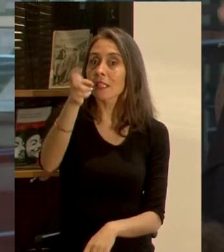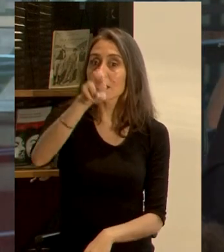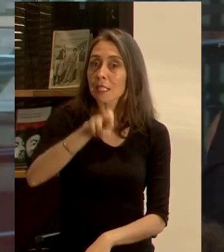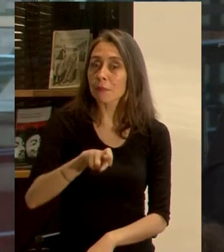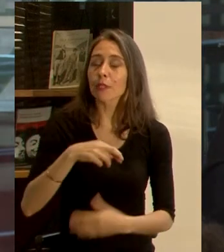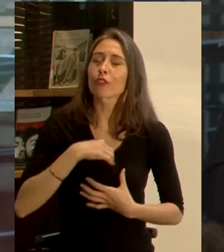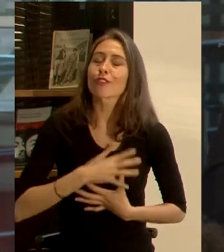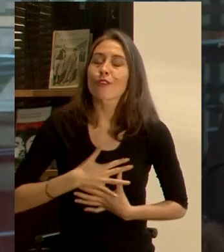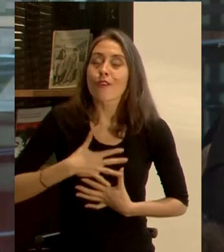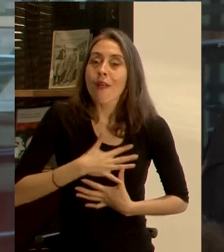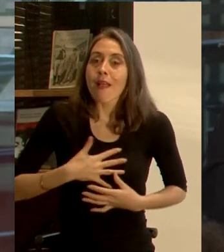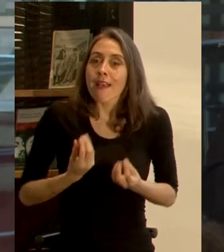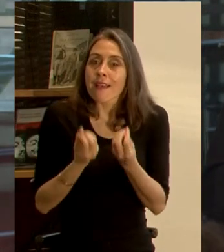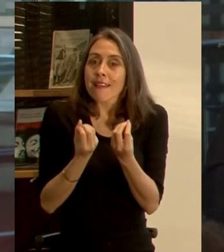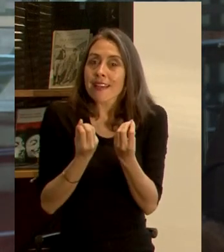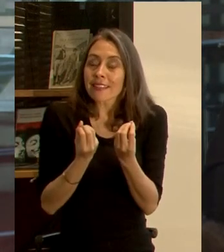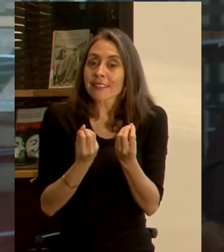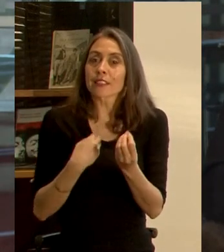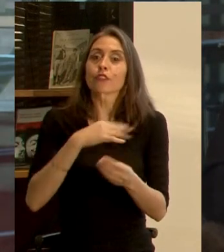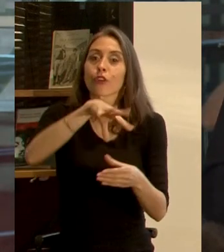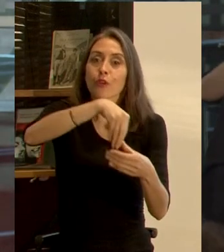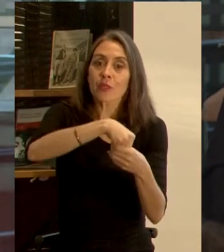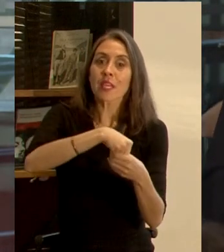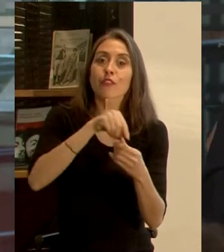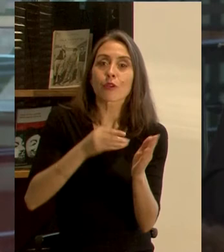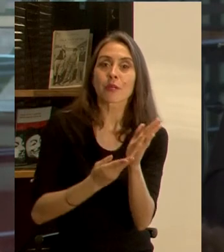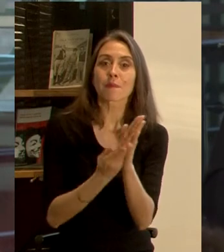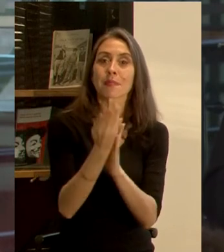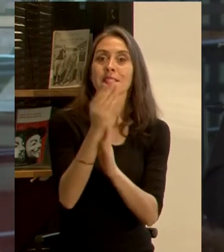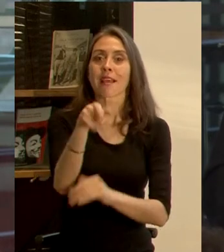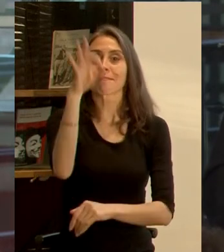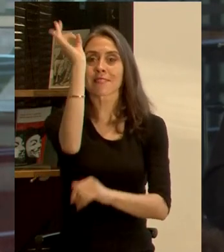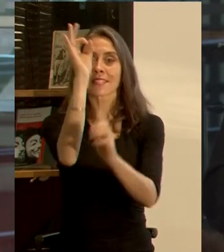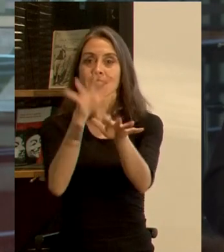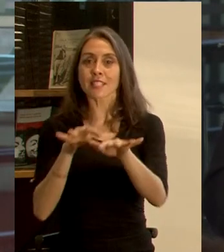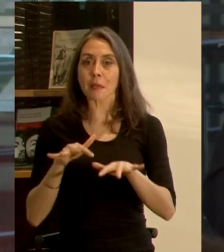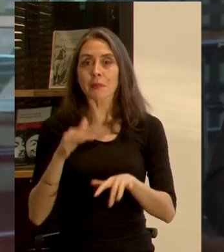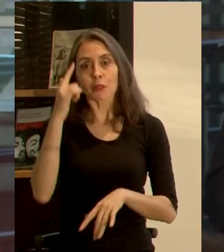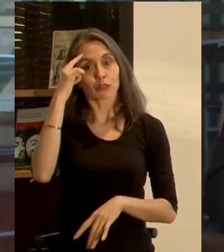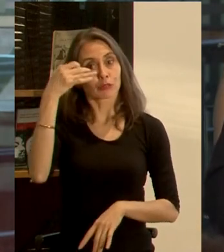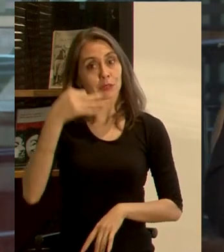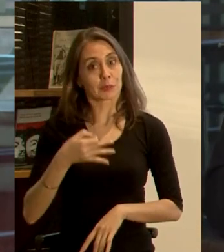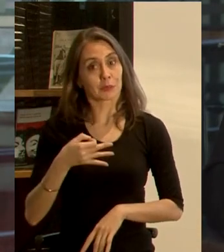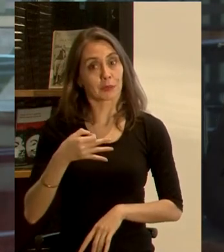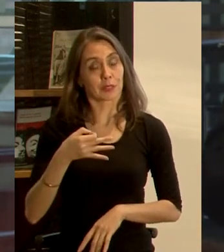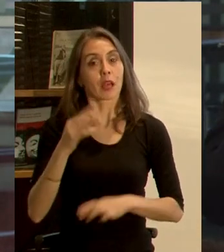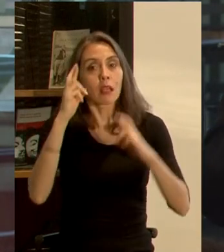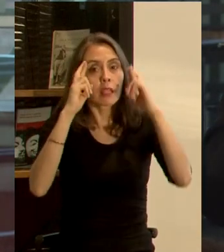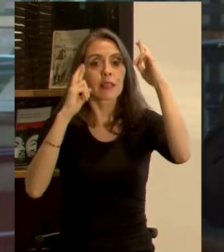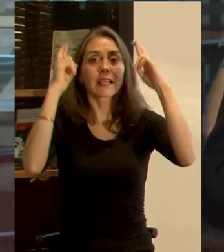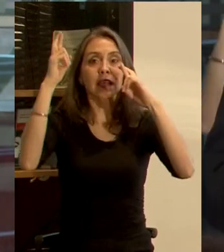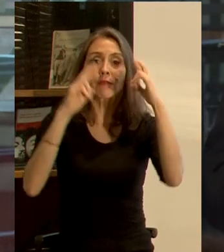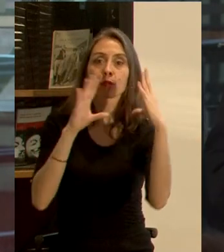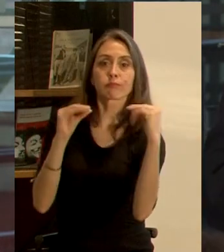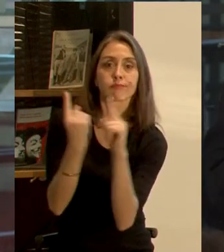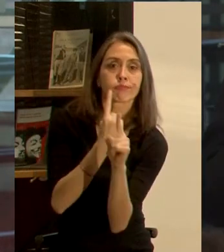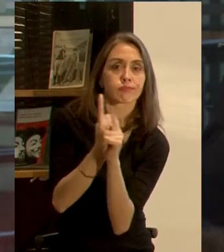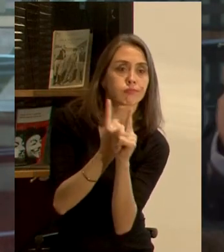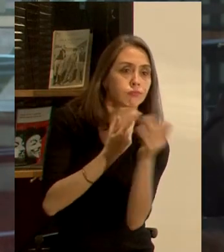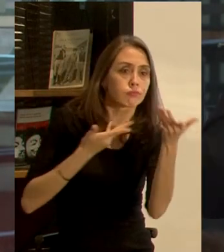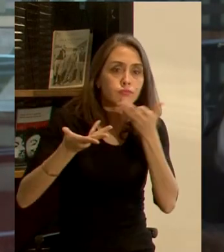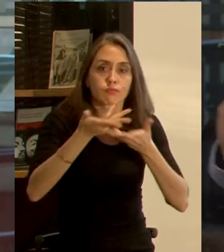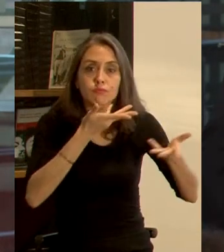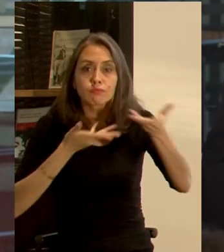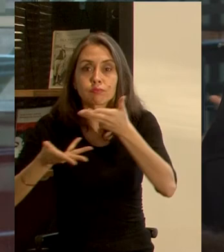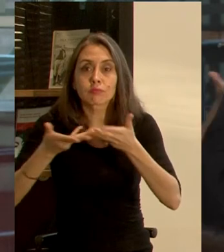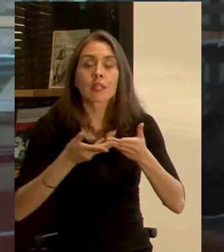mi profunda alegría por ser parte del inicio de este seminario, con la certeza que la reflexión y el diálogo que se